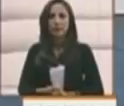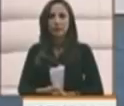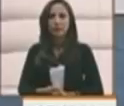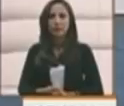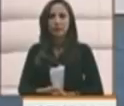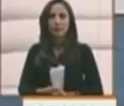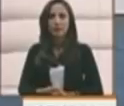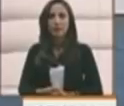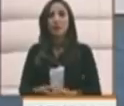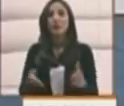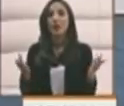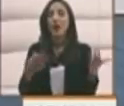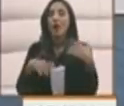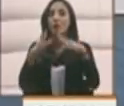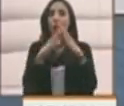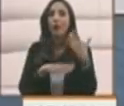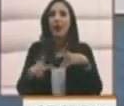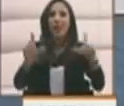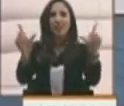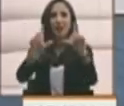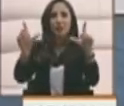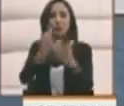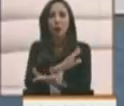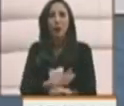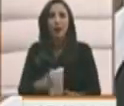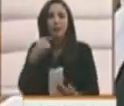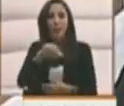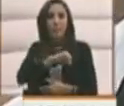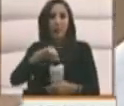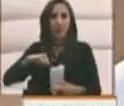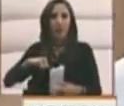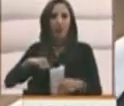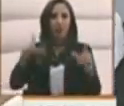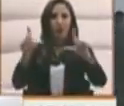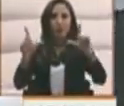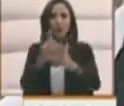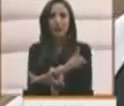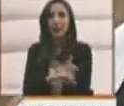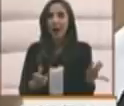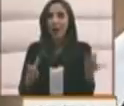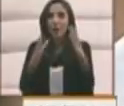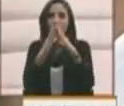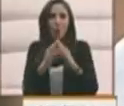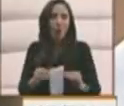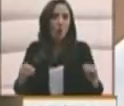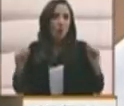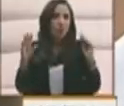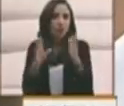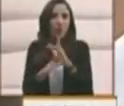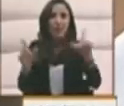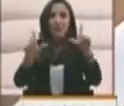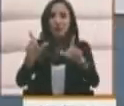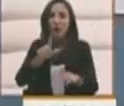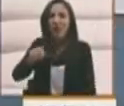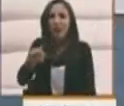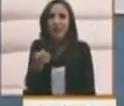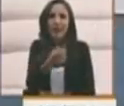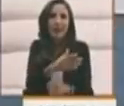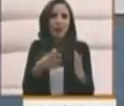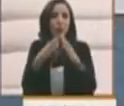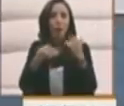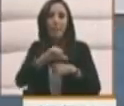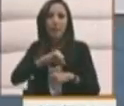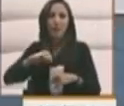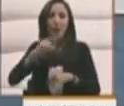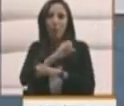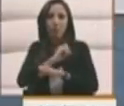el rol de los medios de comunicación privados, en su gran mayoría, que